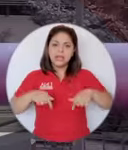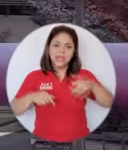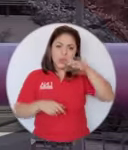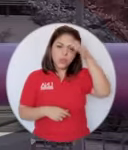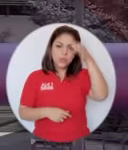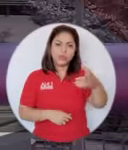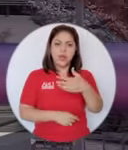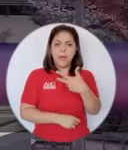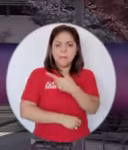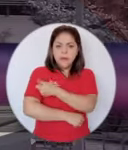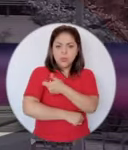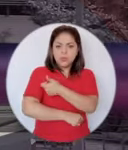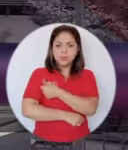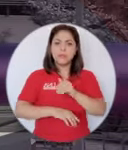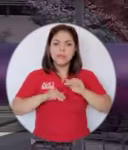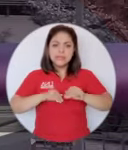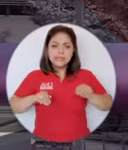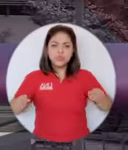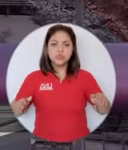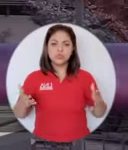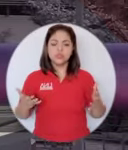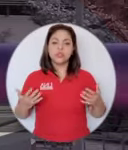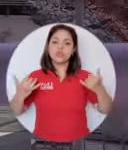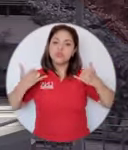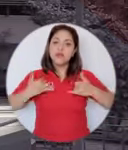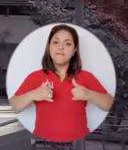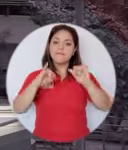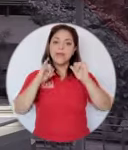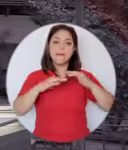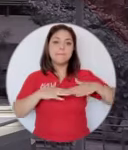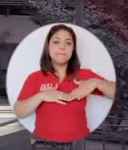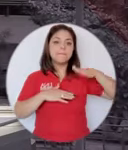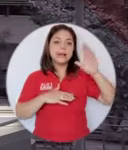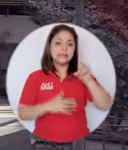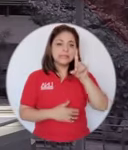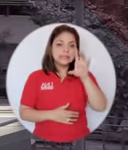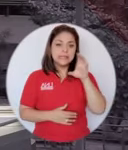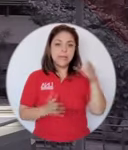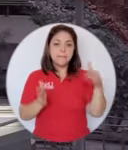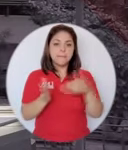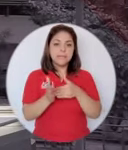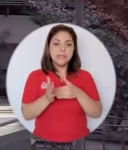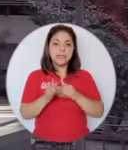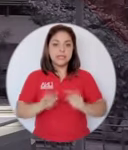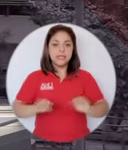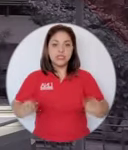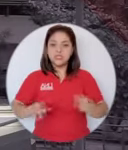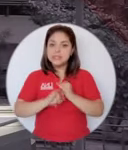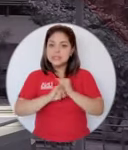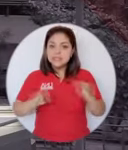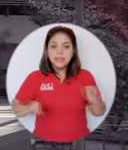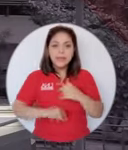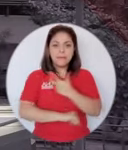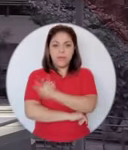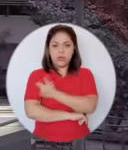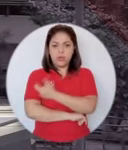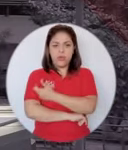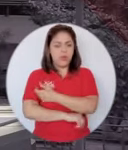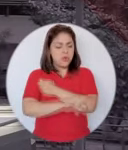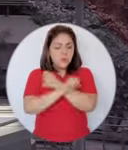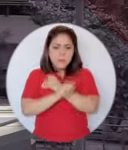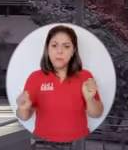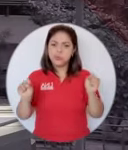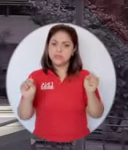país donde tenemos una cultura de vacunación tan fuerte para niños y niñas, haya todavía más de 100.000 menores sin vacunar. O